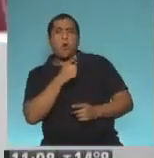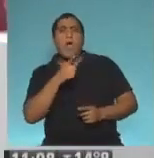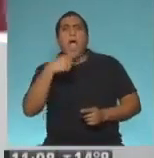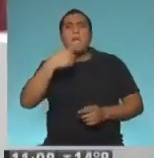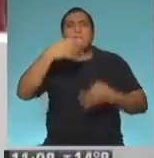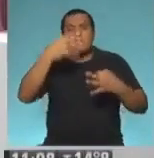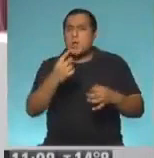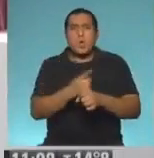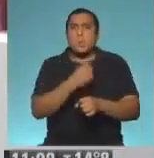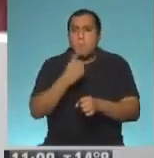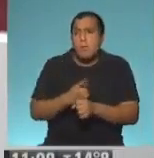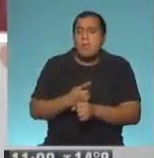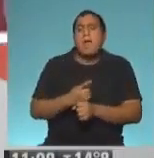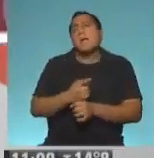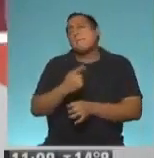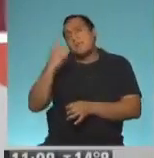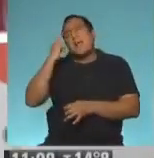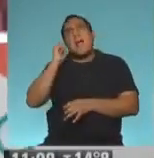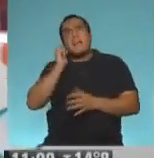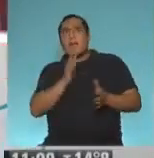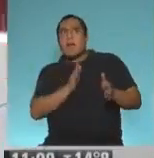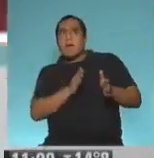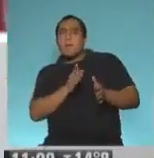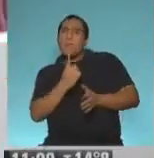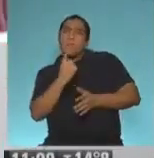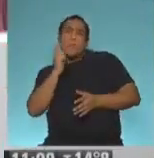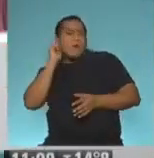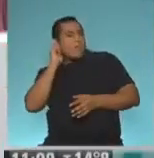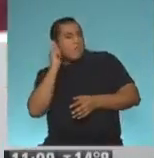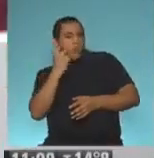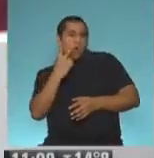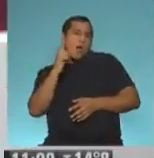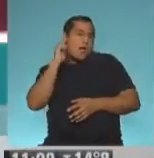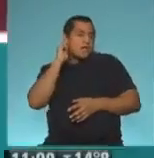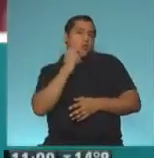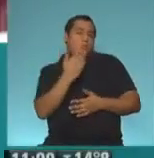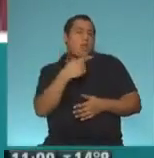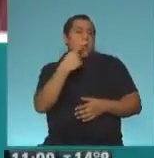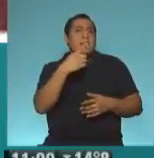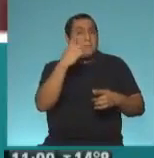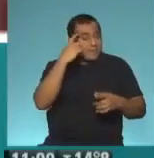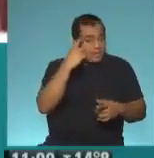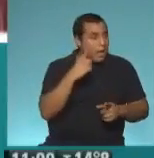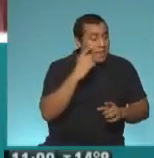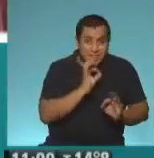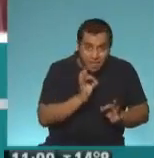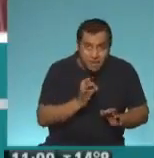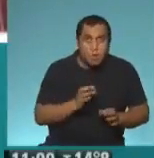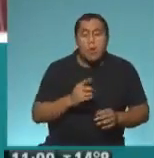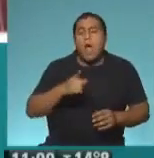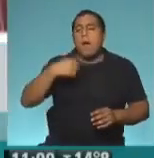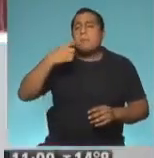lenguaje en el momento que se espera, que es alrededor del año y los 2 años, o perder habilidades en el lenguaje que fueron